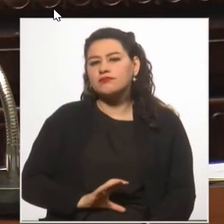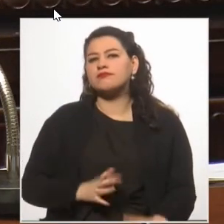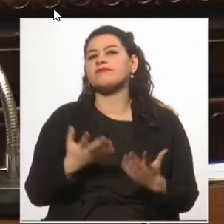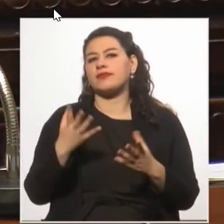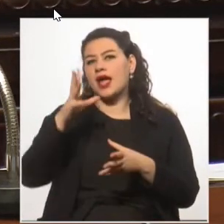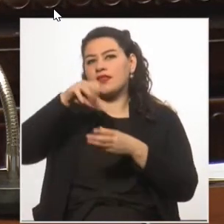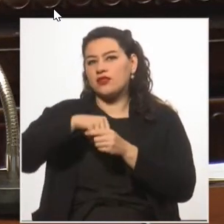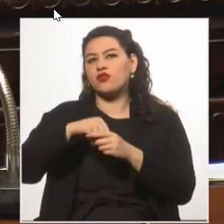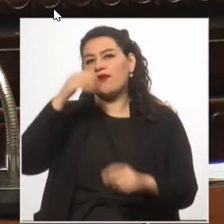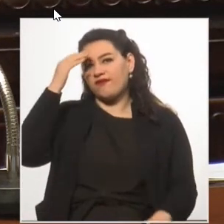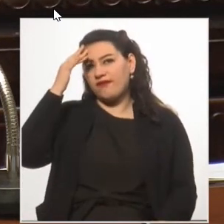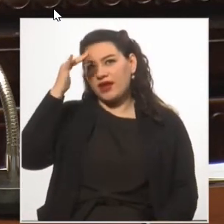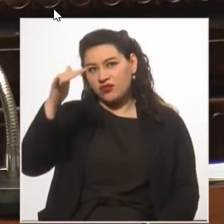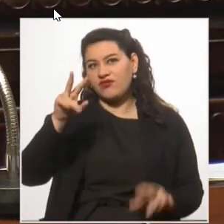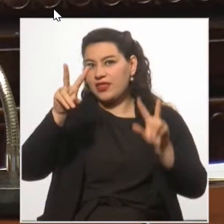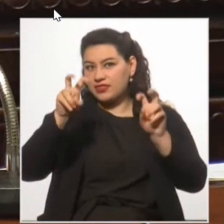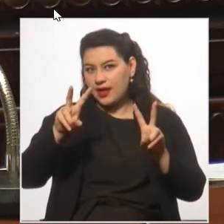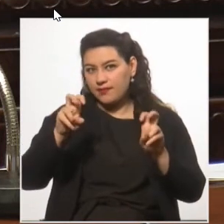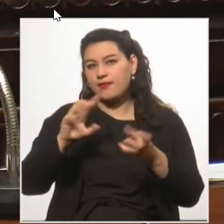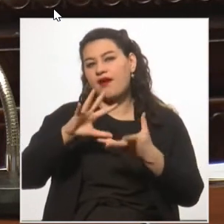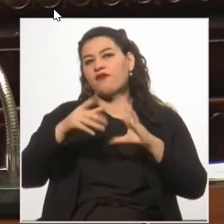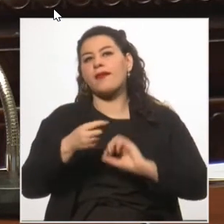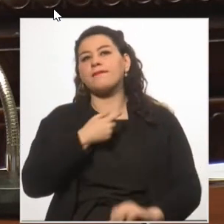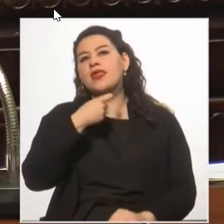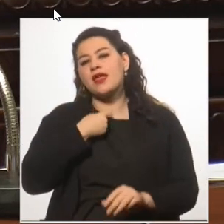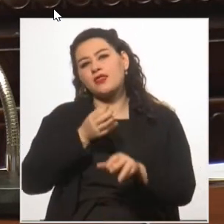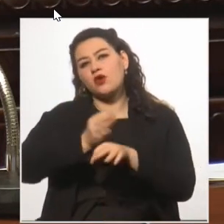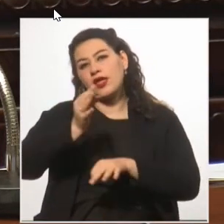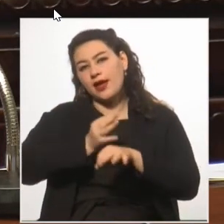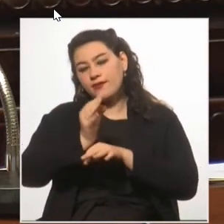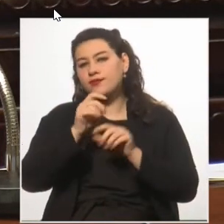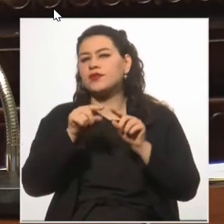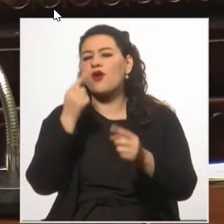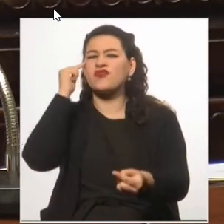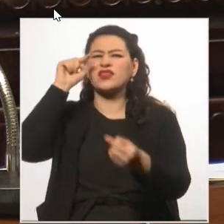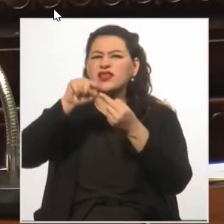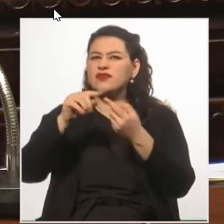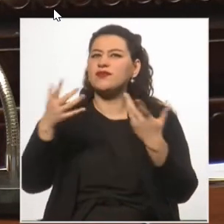su contenido filosófico y su tono pedagógico. Está dirigido